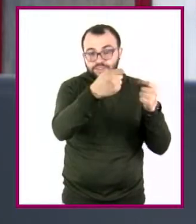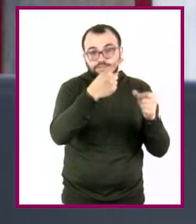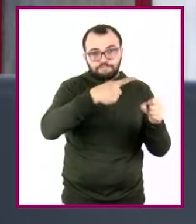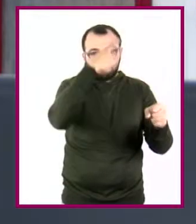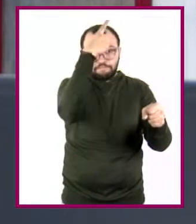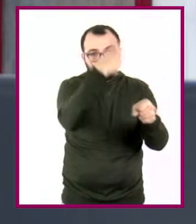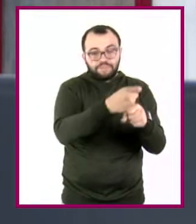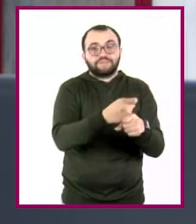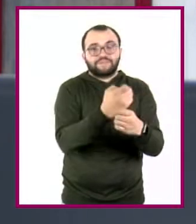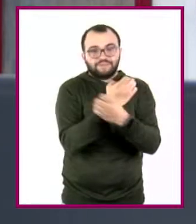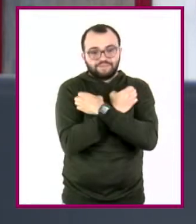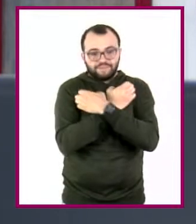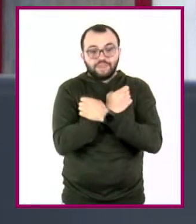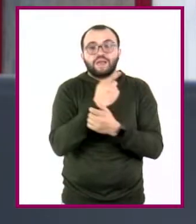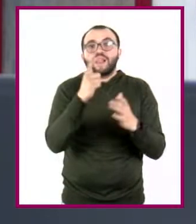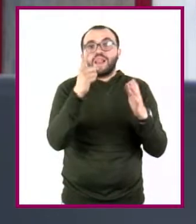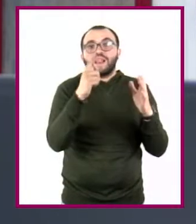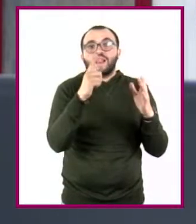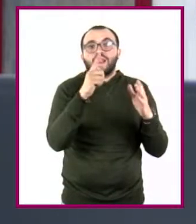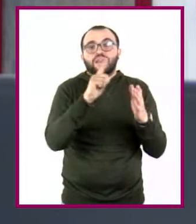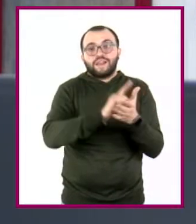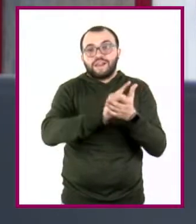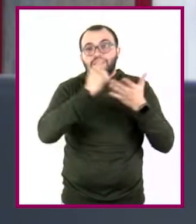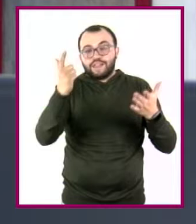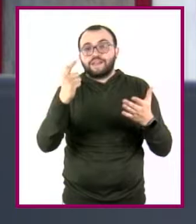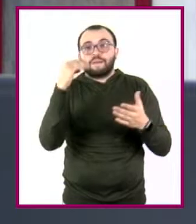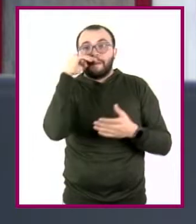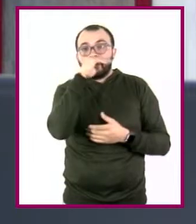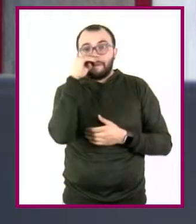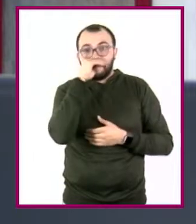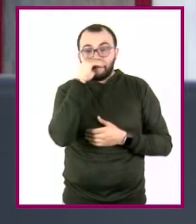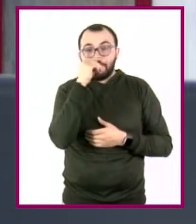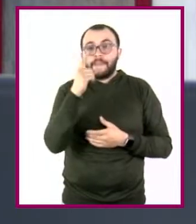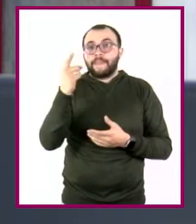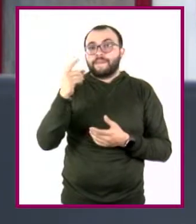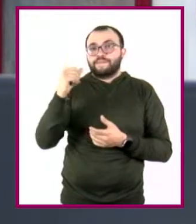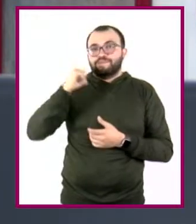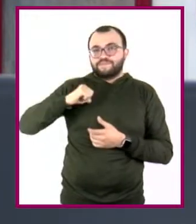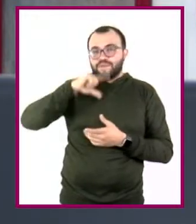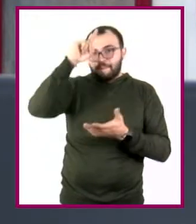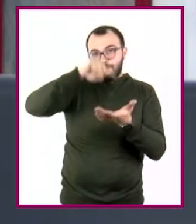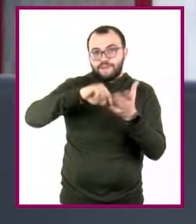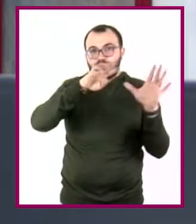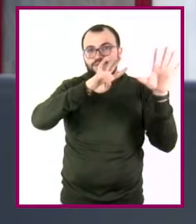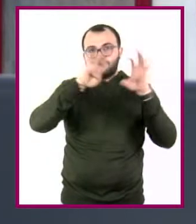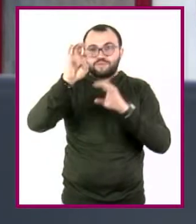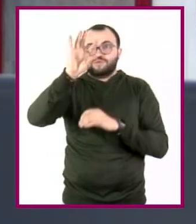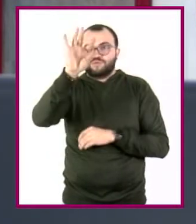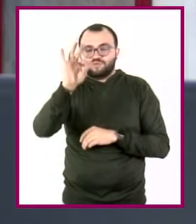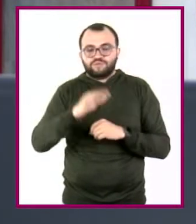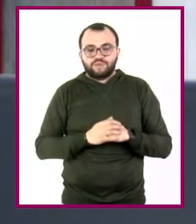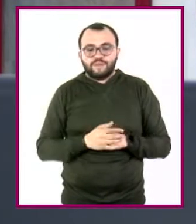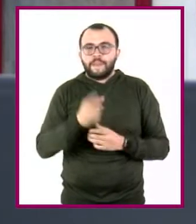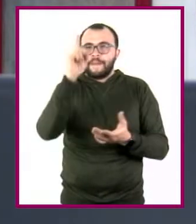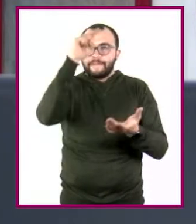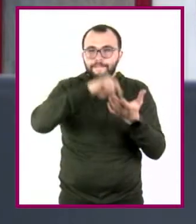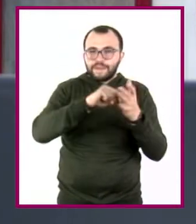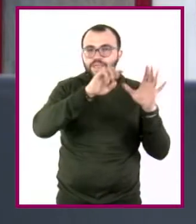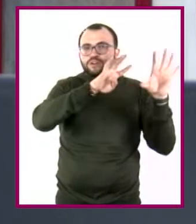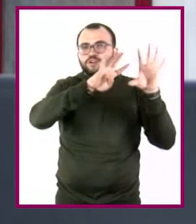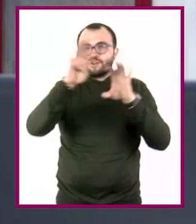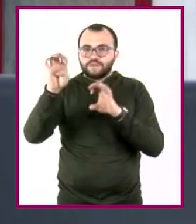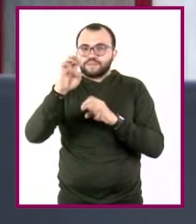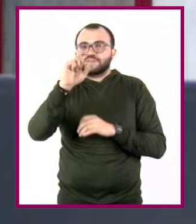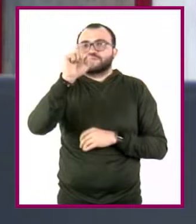primera vez, y los libros de texto gratuitos se implementaron en la década de 1940. En 1921